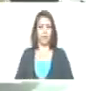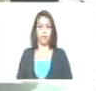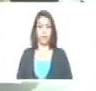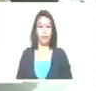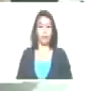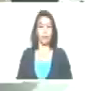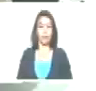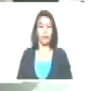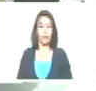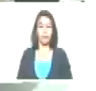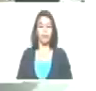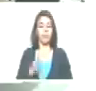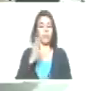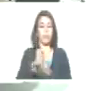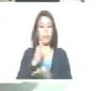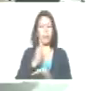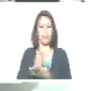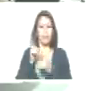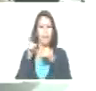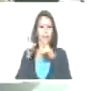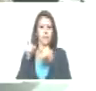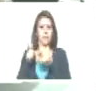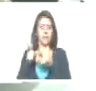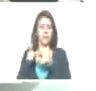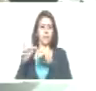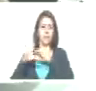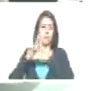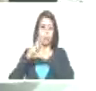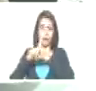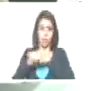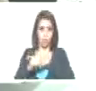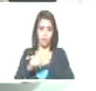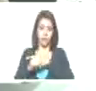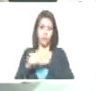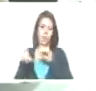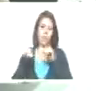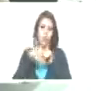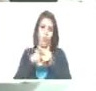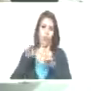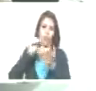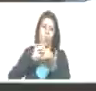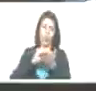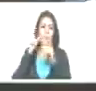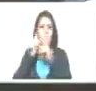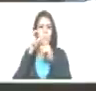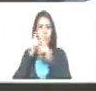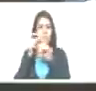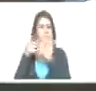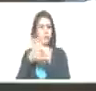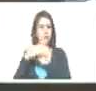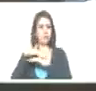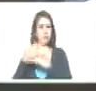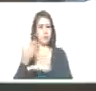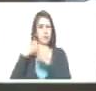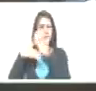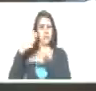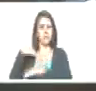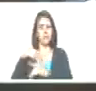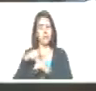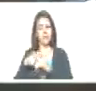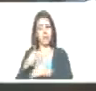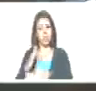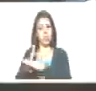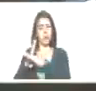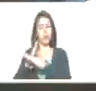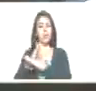y siempre ha sido la corrupción, esa concepción, bueno, de estar en contra de la evolución de la